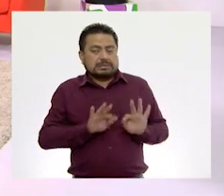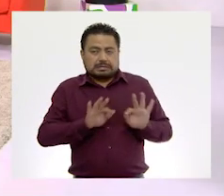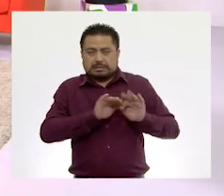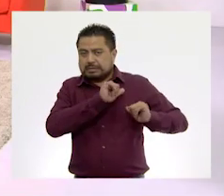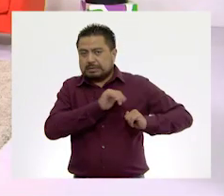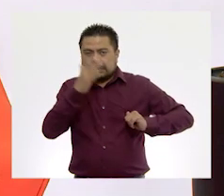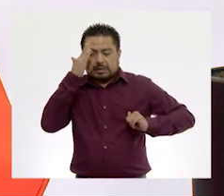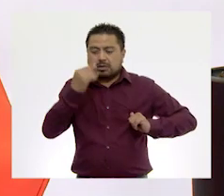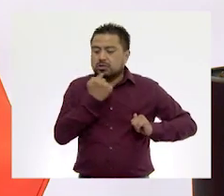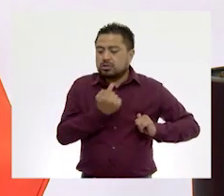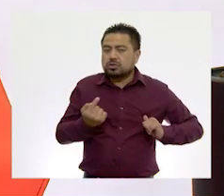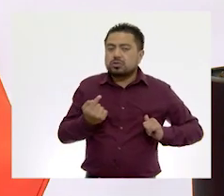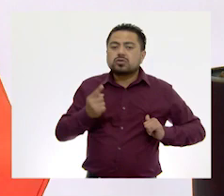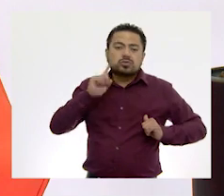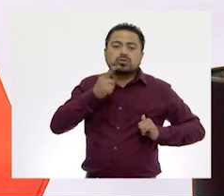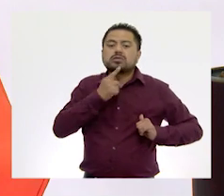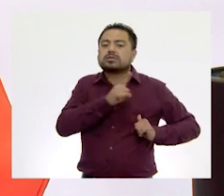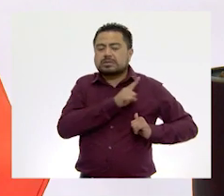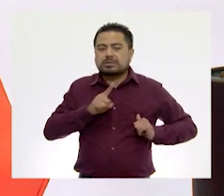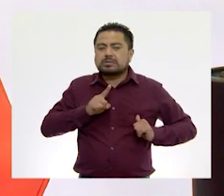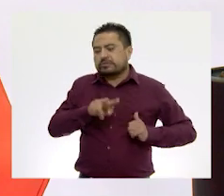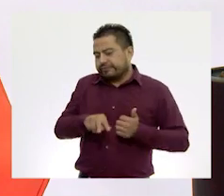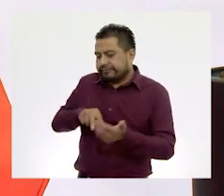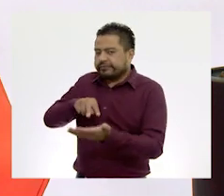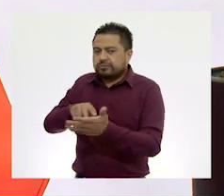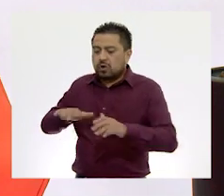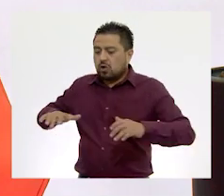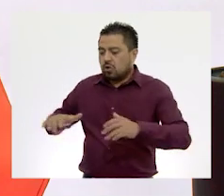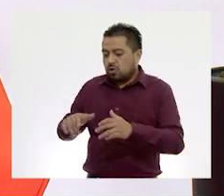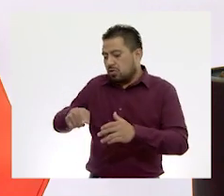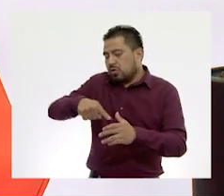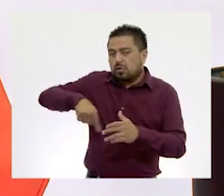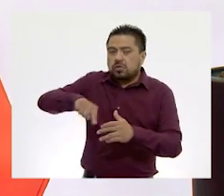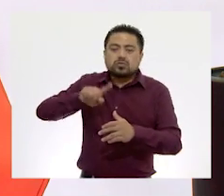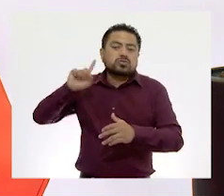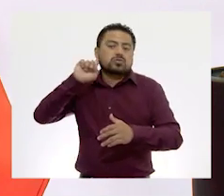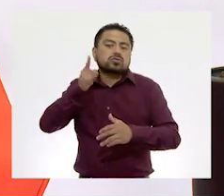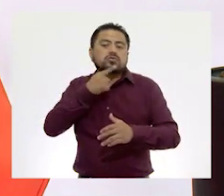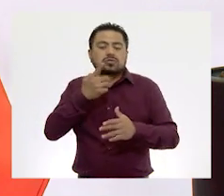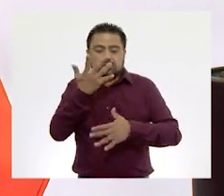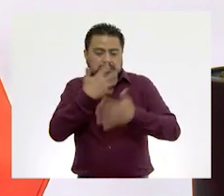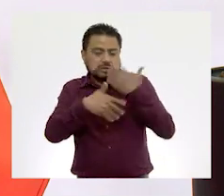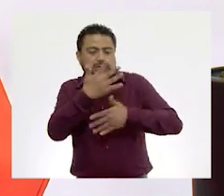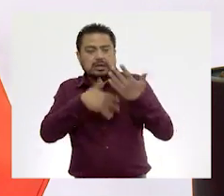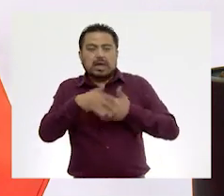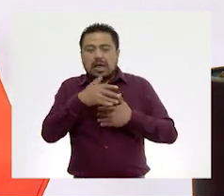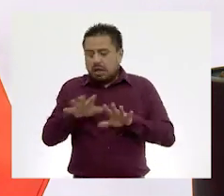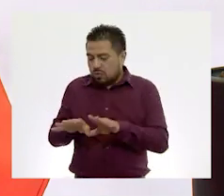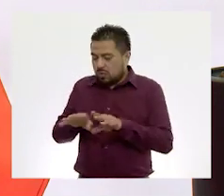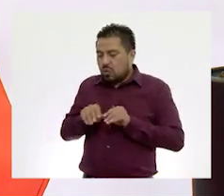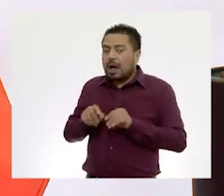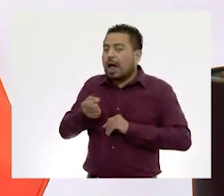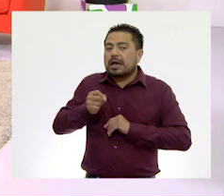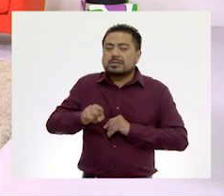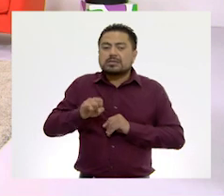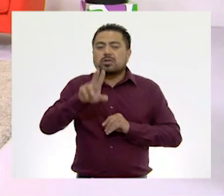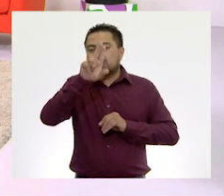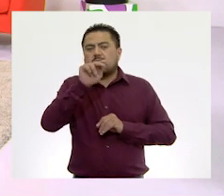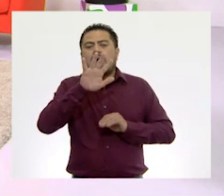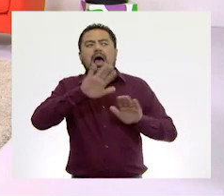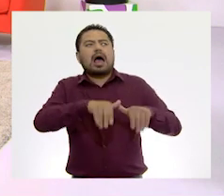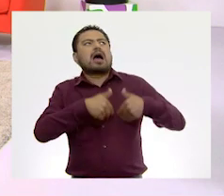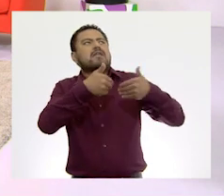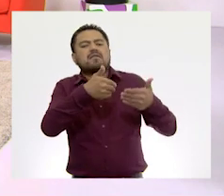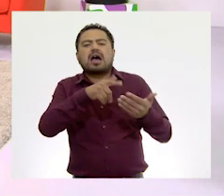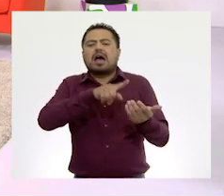sea, el niño sordo tiene que exponerse a la lengua de señas porque es la manera en que la va a adquirir. No está en el ambiente, no